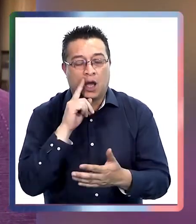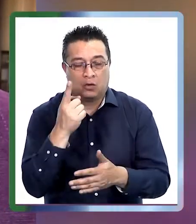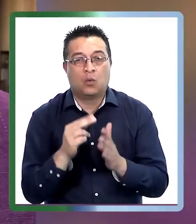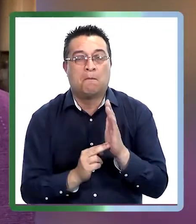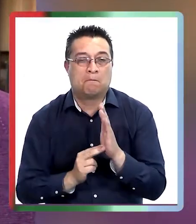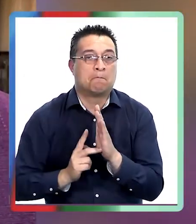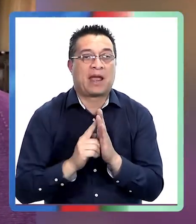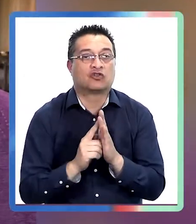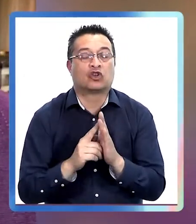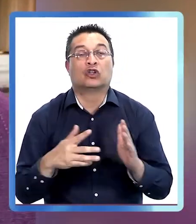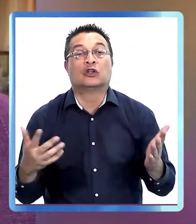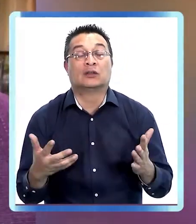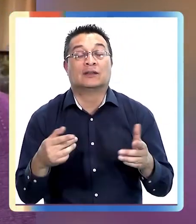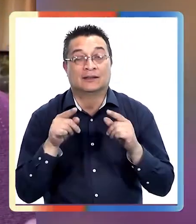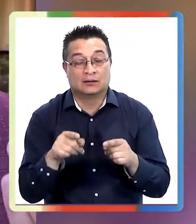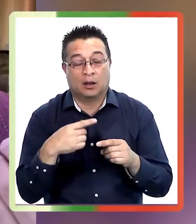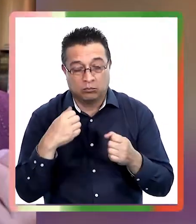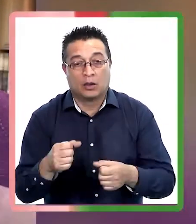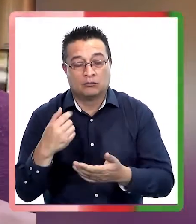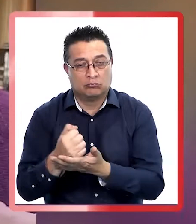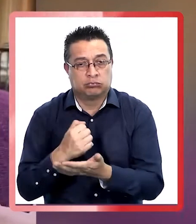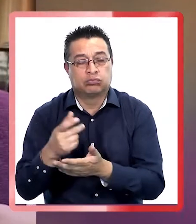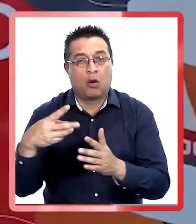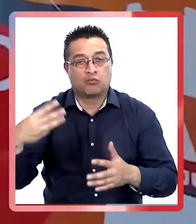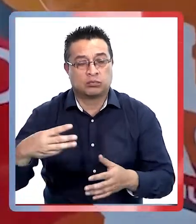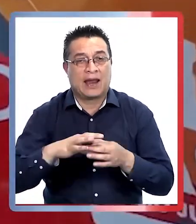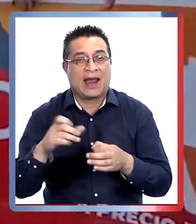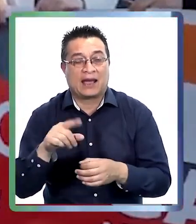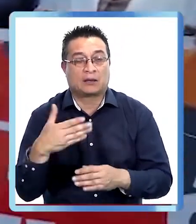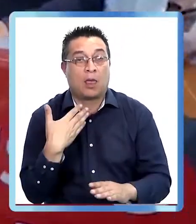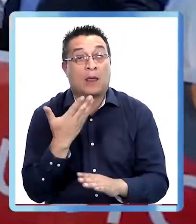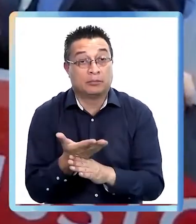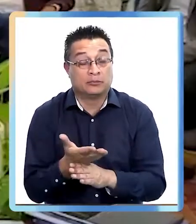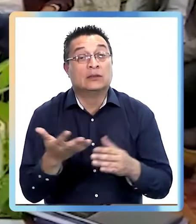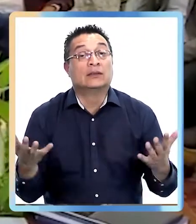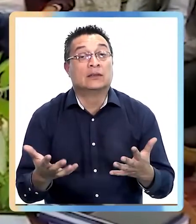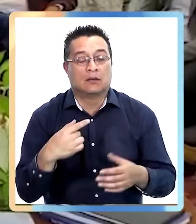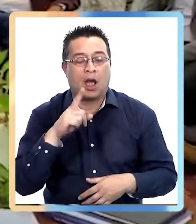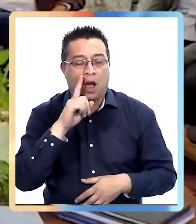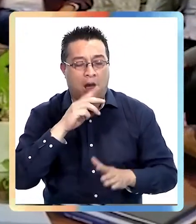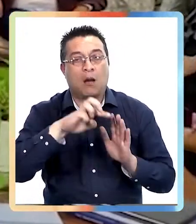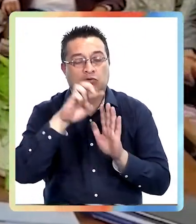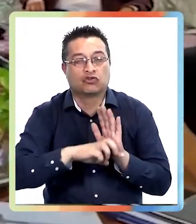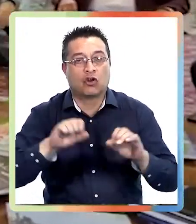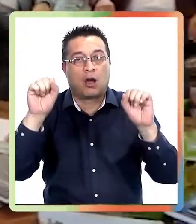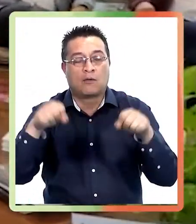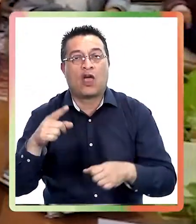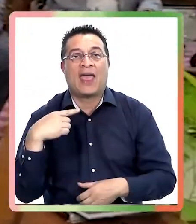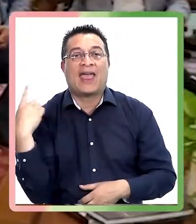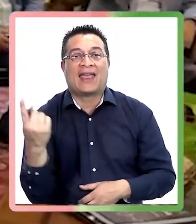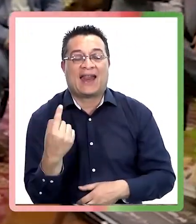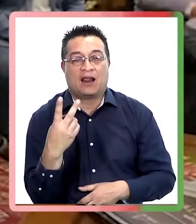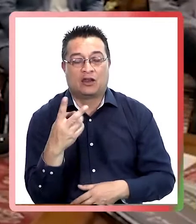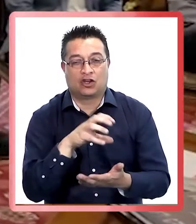un paso de que efectivamente se nos permita a los municipios vender gas. La petición obedece a que existe un proyecto aprobado en general